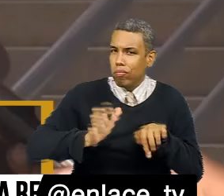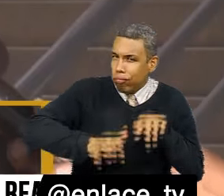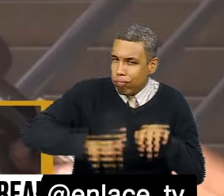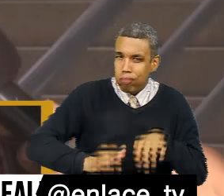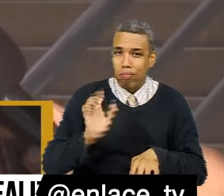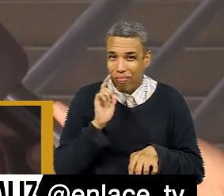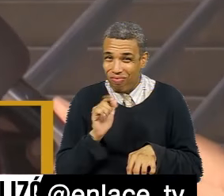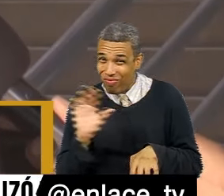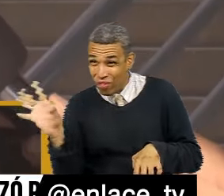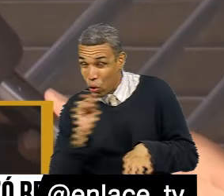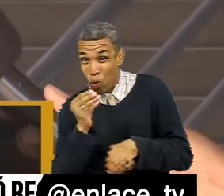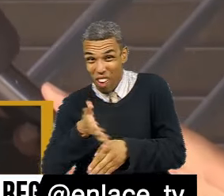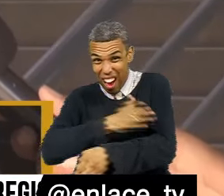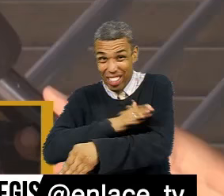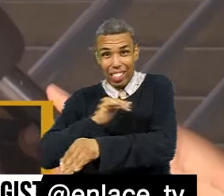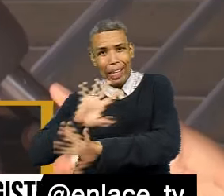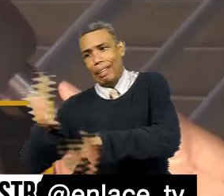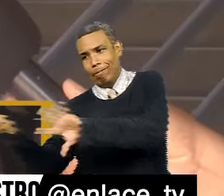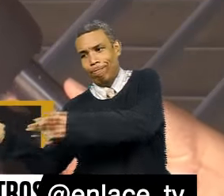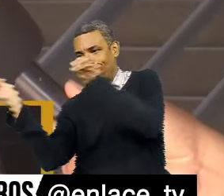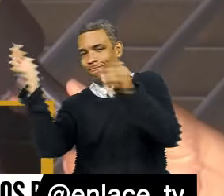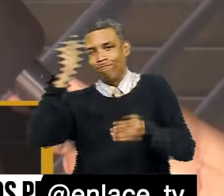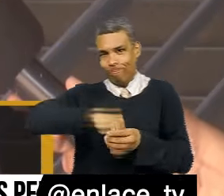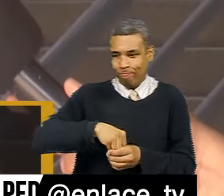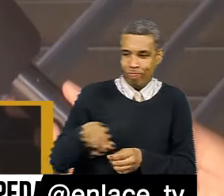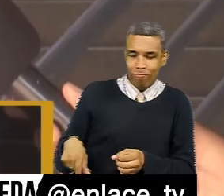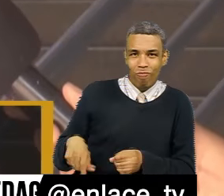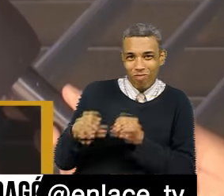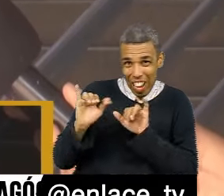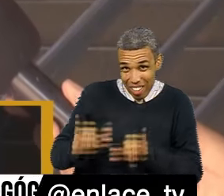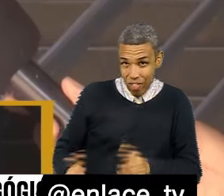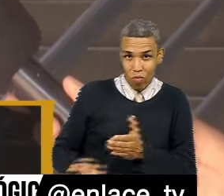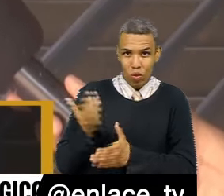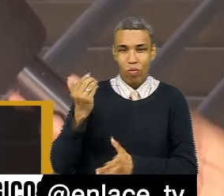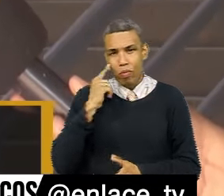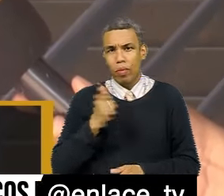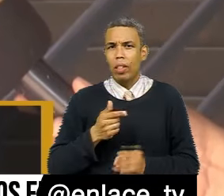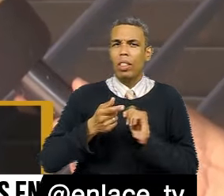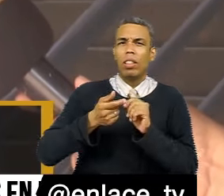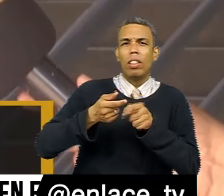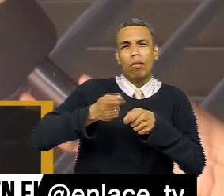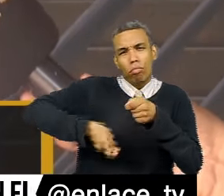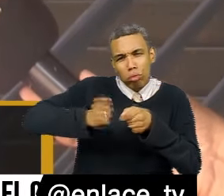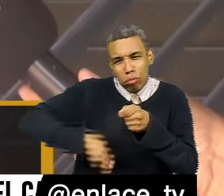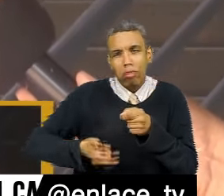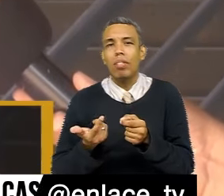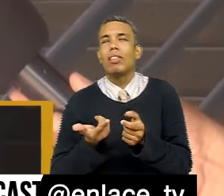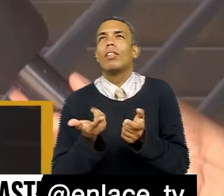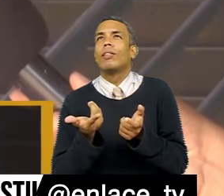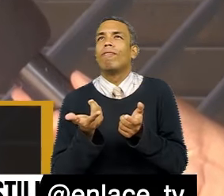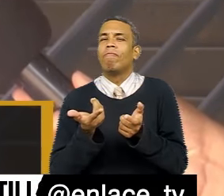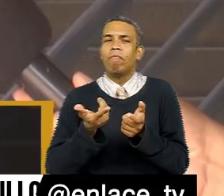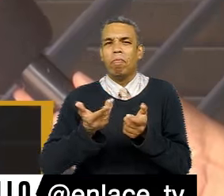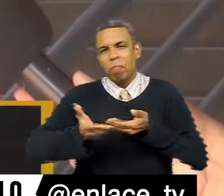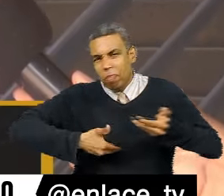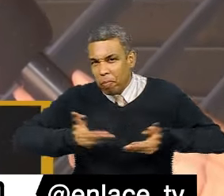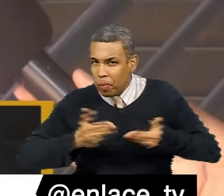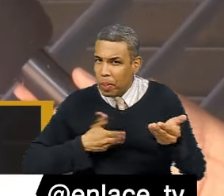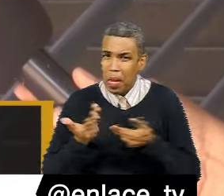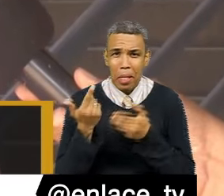aquí tenemos todas las oficinas, tenemos la parte administrativa, la parte financiera, la parte deportiva, almacén,